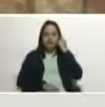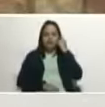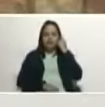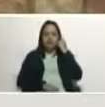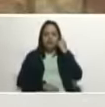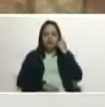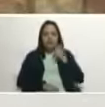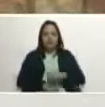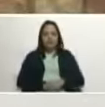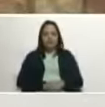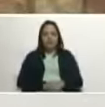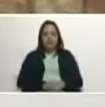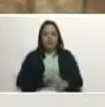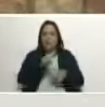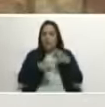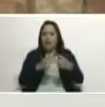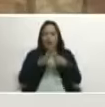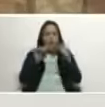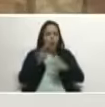Y luego todo lo que pasó.